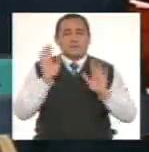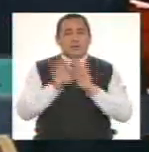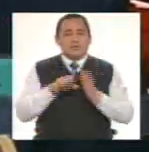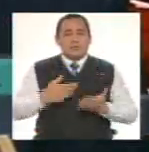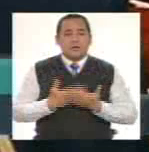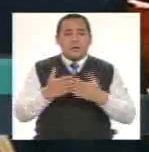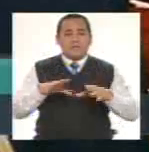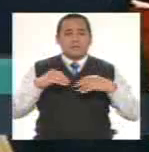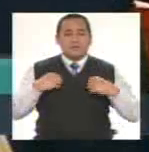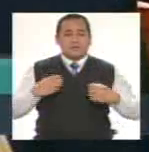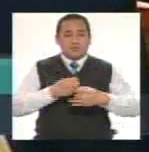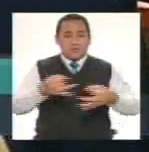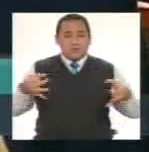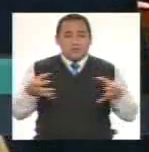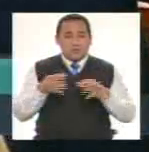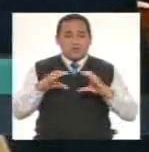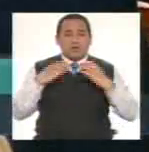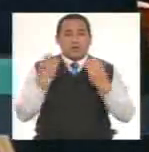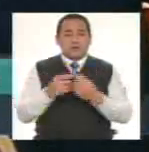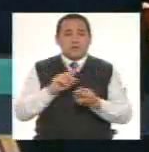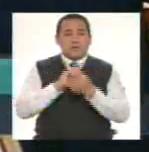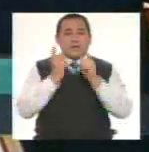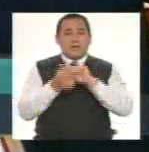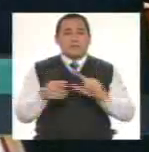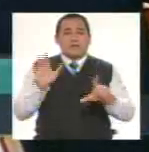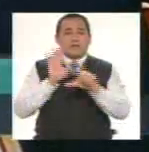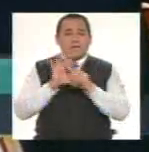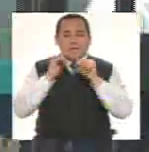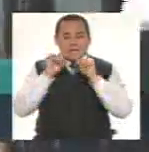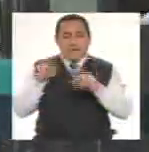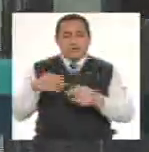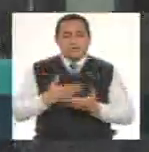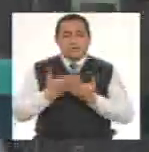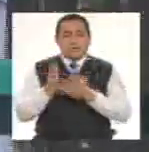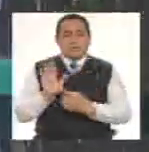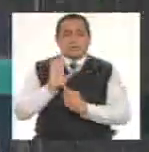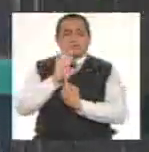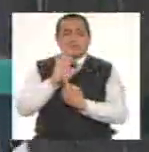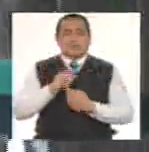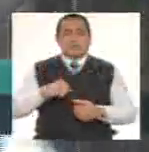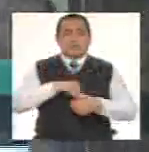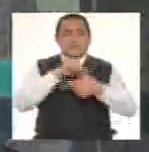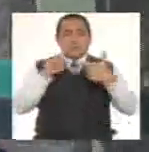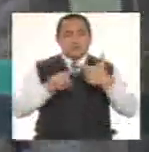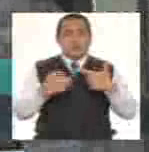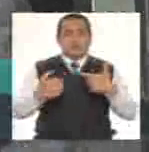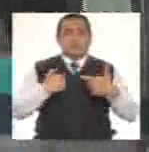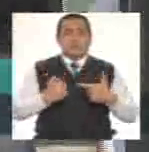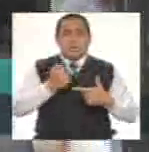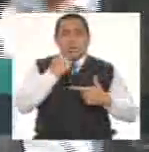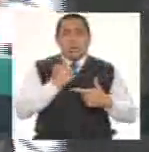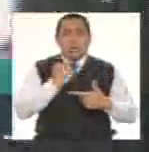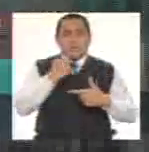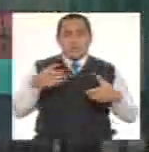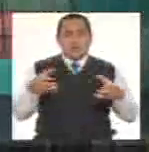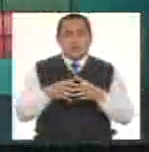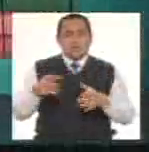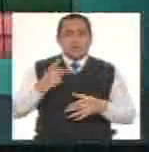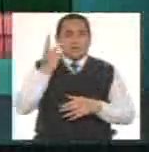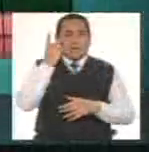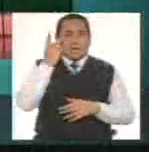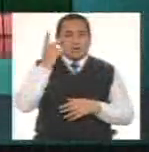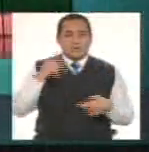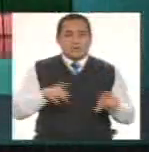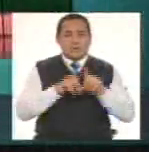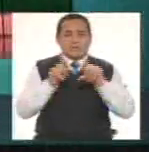la aceptación de todo el pleno y se convierten en ley, eso es lo que está resaltando. El segundo lugar lo ocupa el parlamentario de Fuerza Popular Renzo